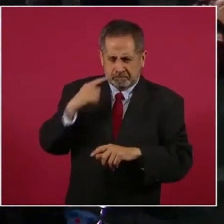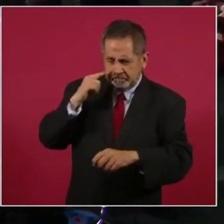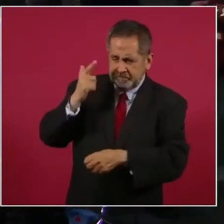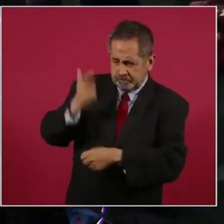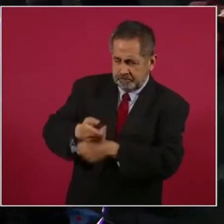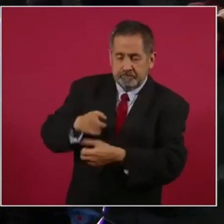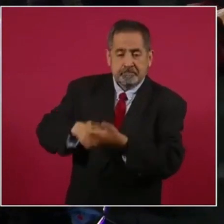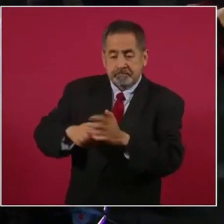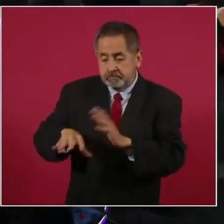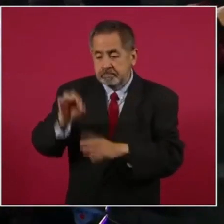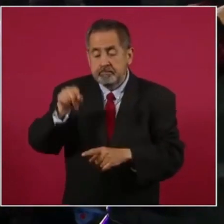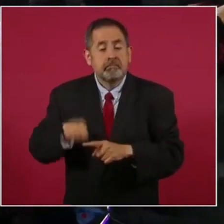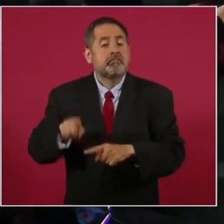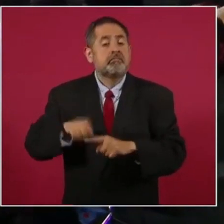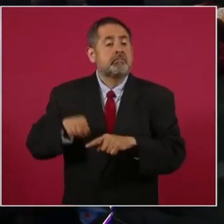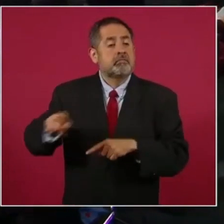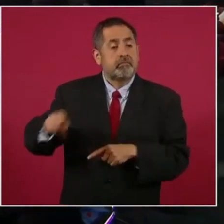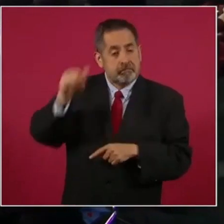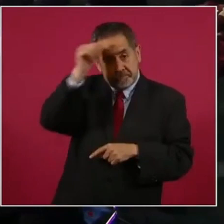por un cura